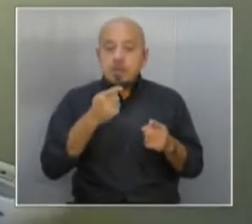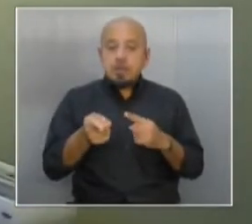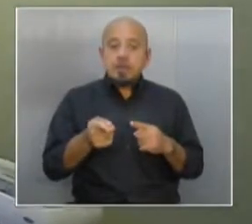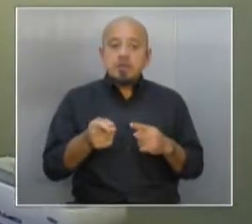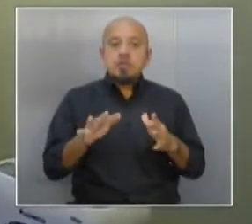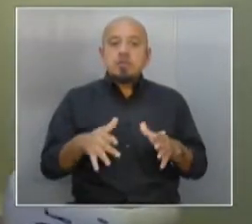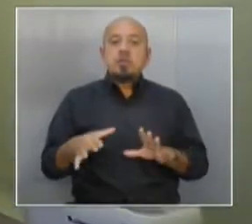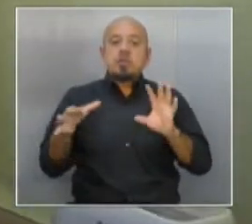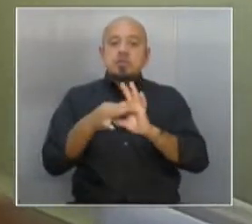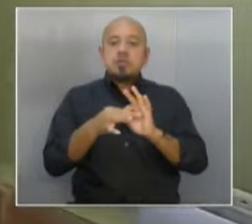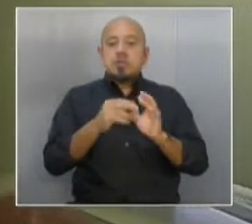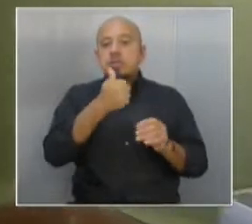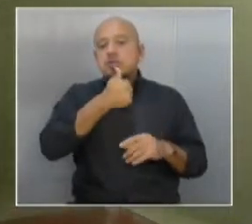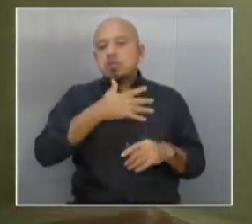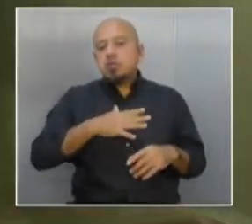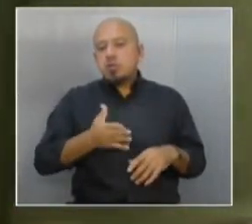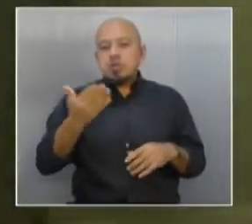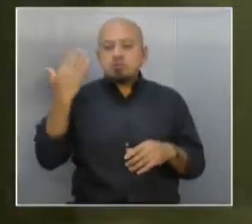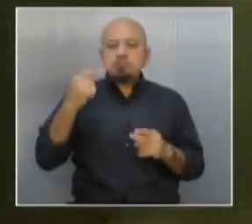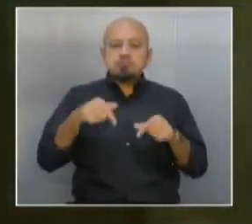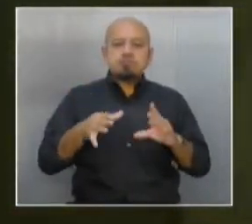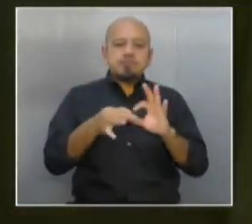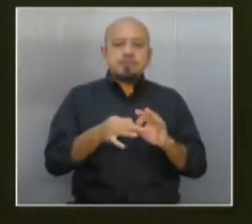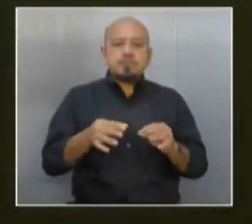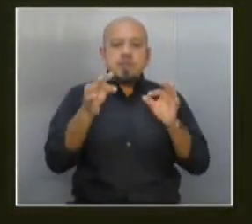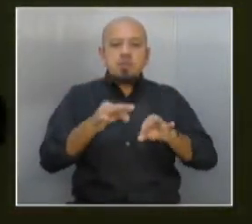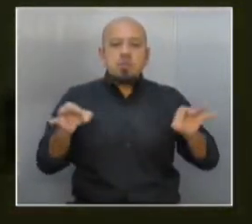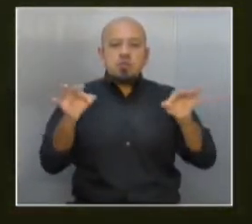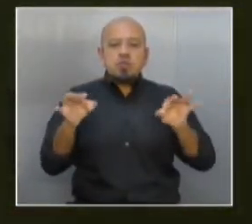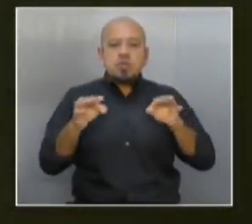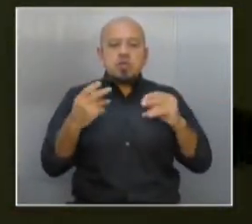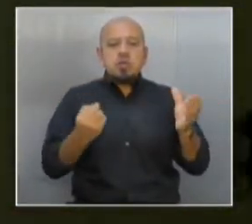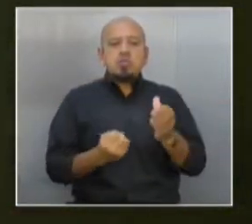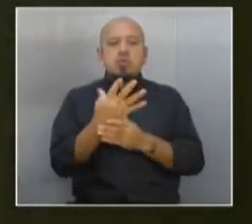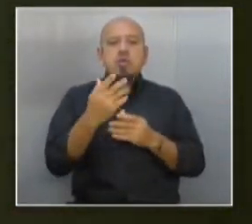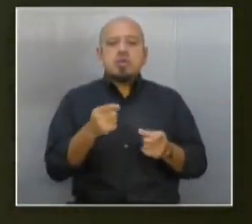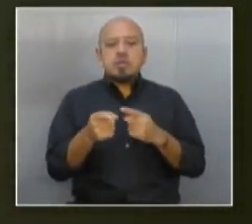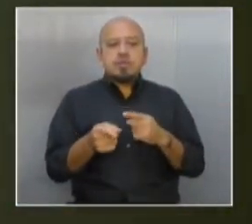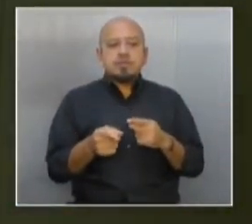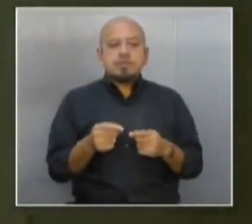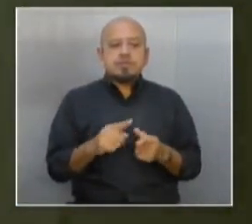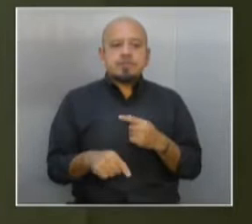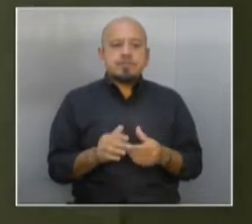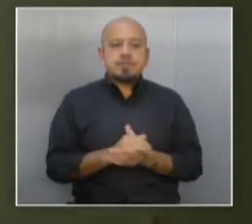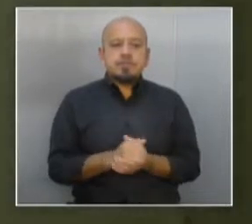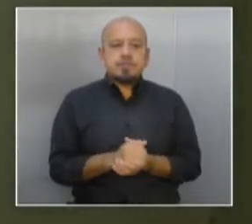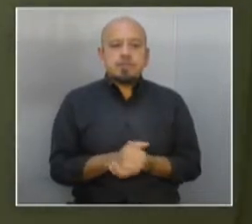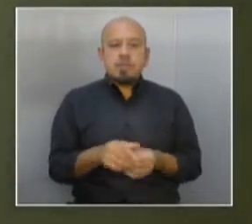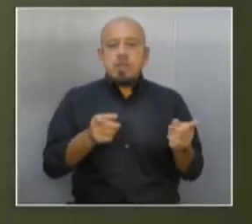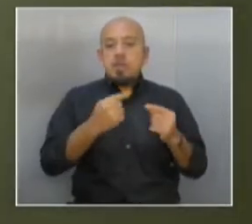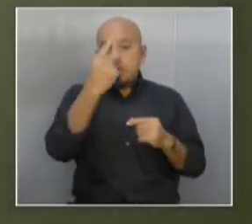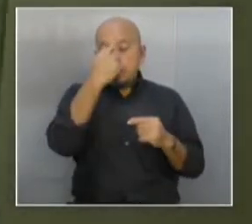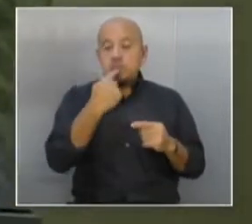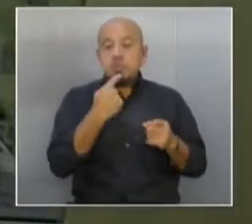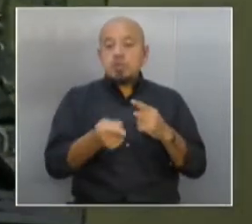conexión entre lo histórico y quizás este evento de música, como lo moderno, cómo conviven esas dos cosas juntas. Claro, el museo además, o sea,